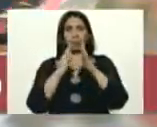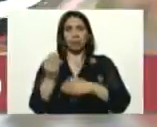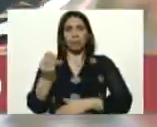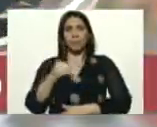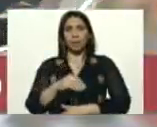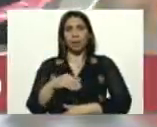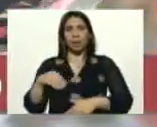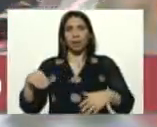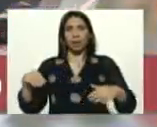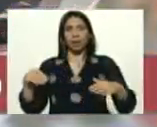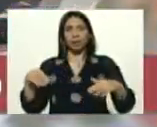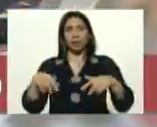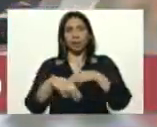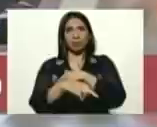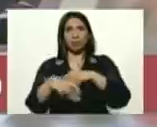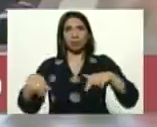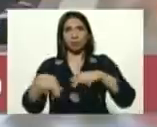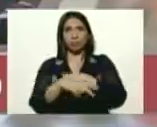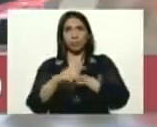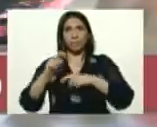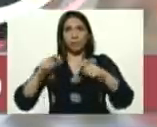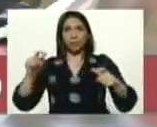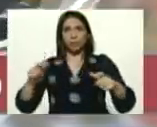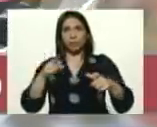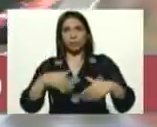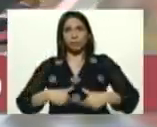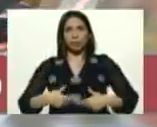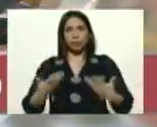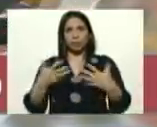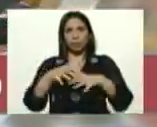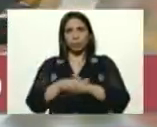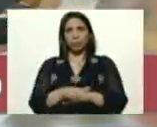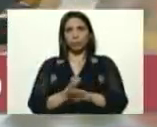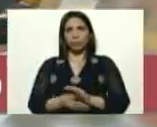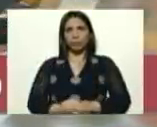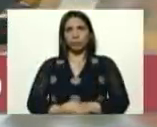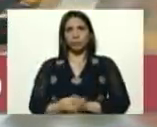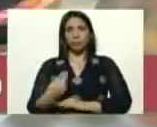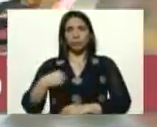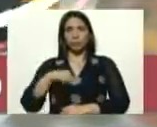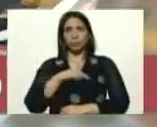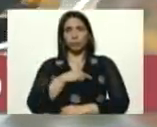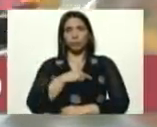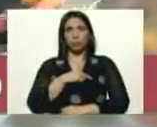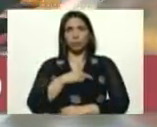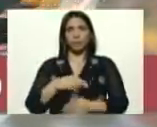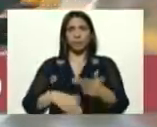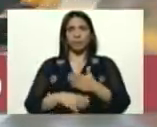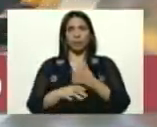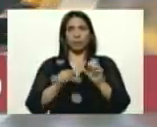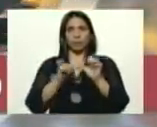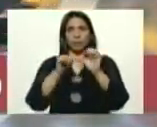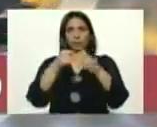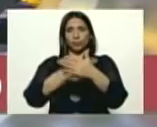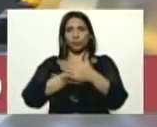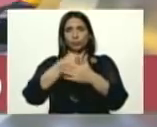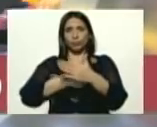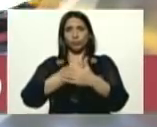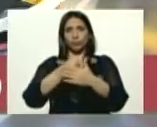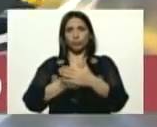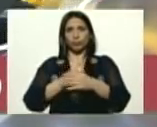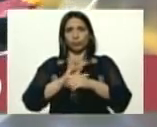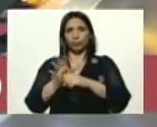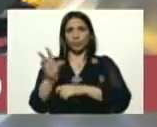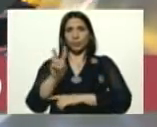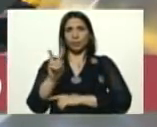tránsito de personas. Así que en ese esfuerzo conjunto, Boris, nosotros vamos a seguir combatiendo el